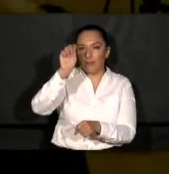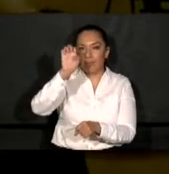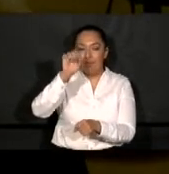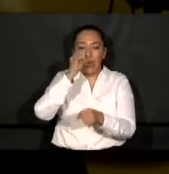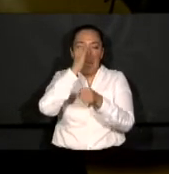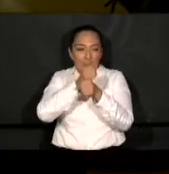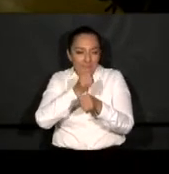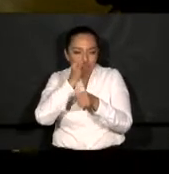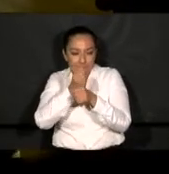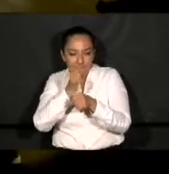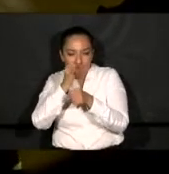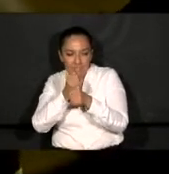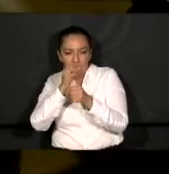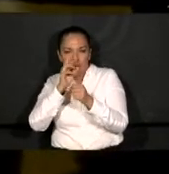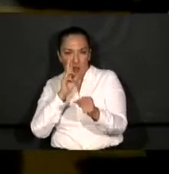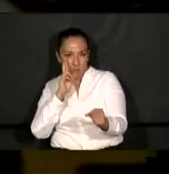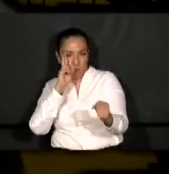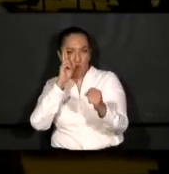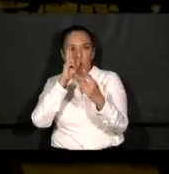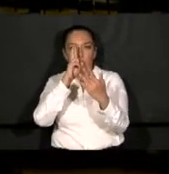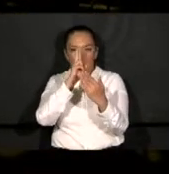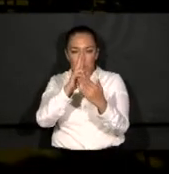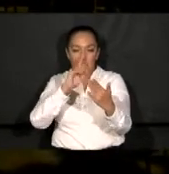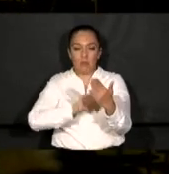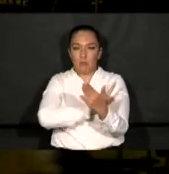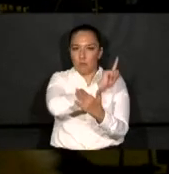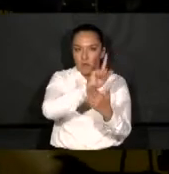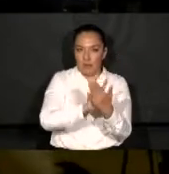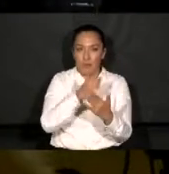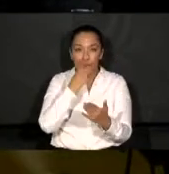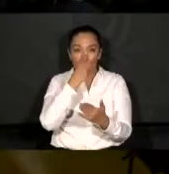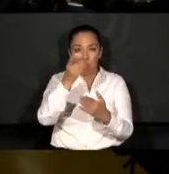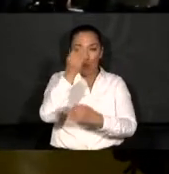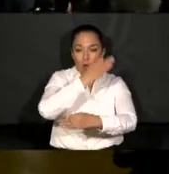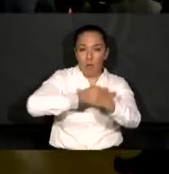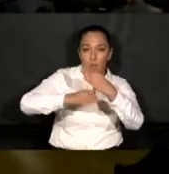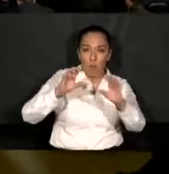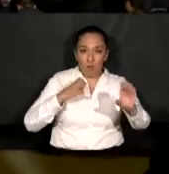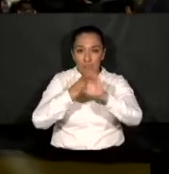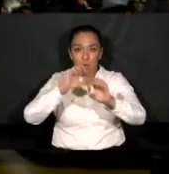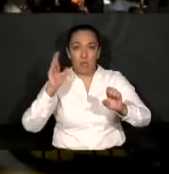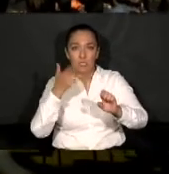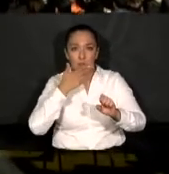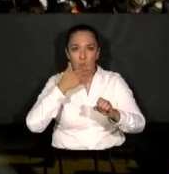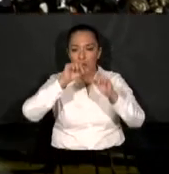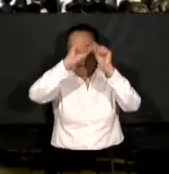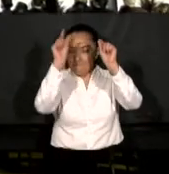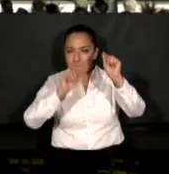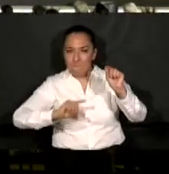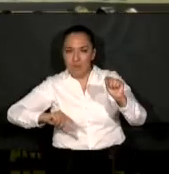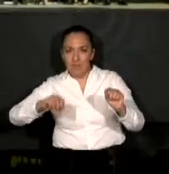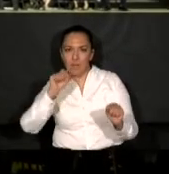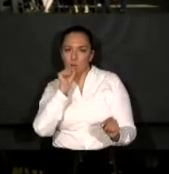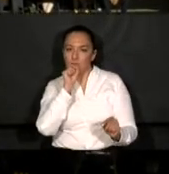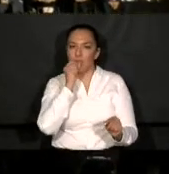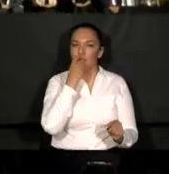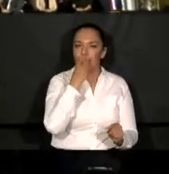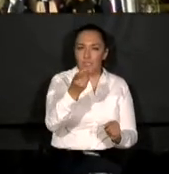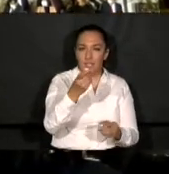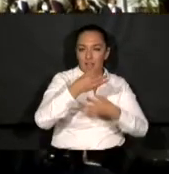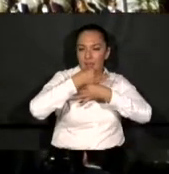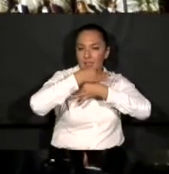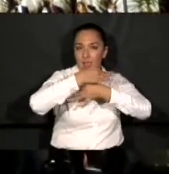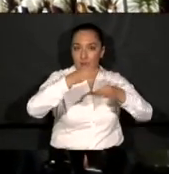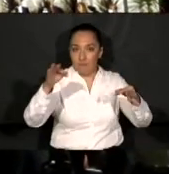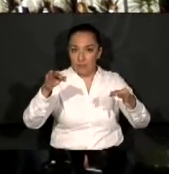apegada a la ley. Y quiero decirle a todo Chihuahua y a todo el país de una vez por todas, en el